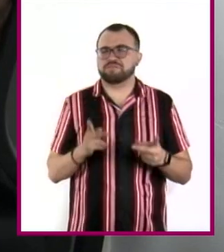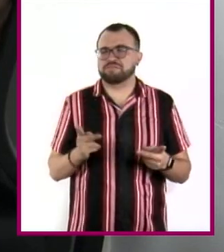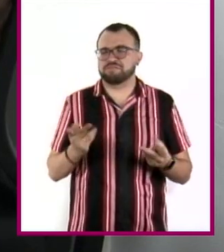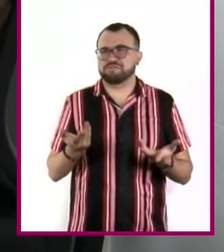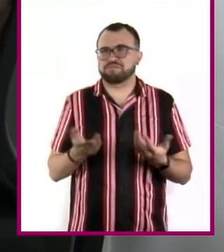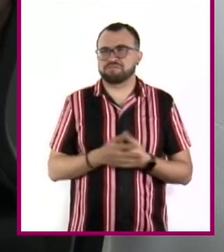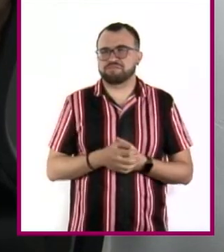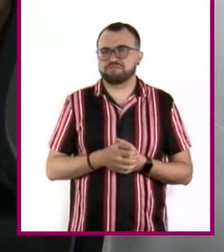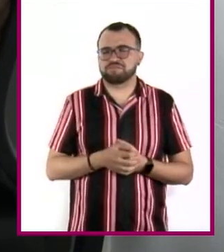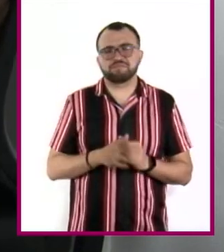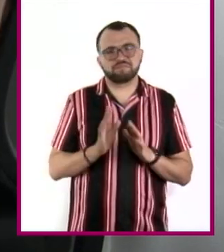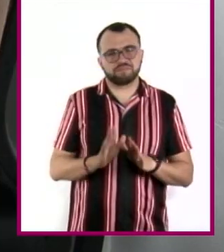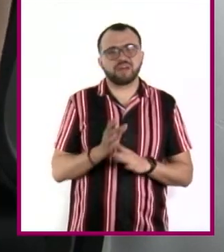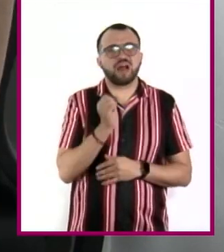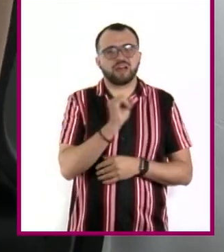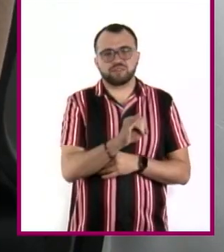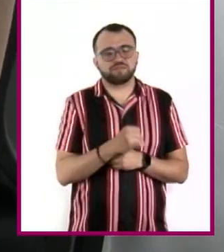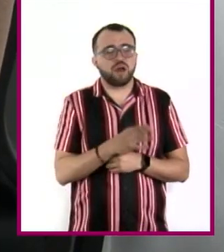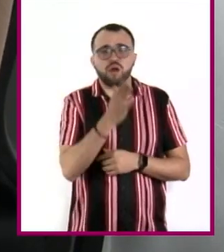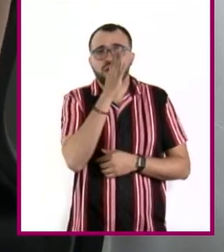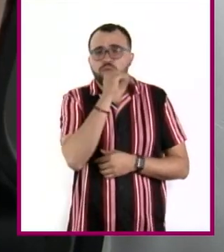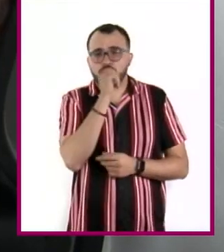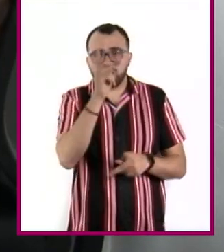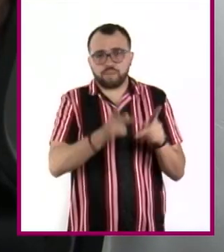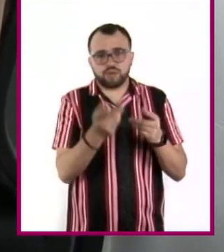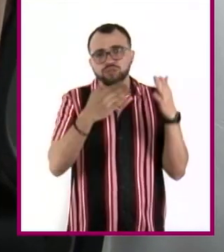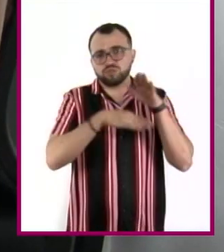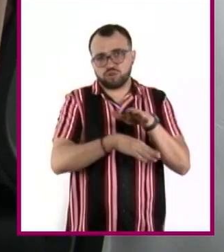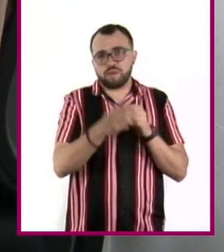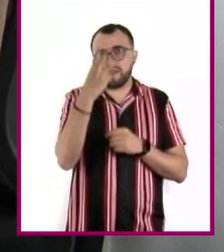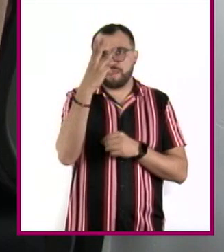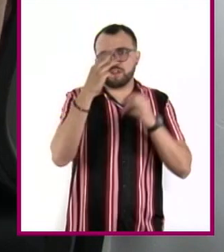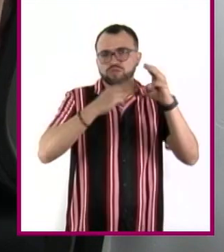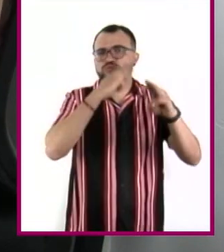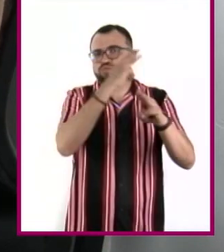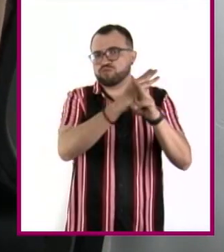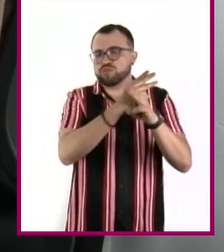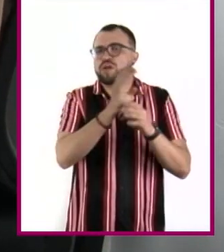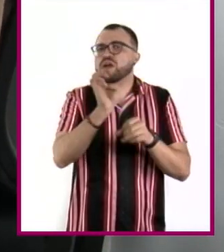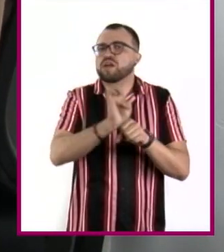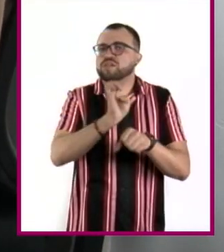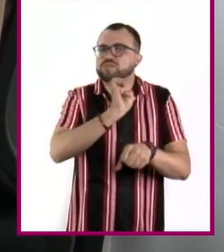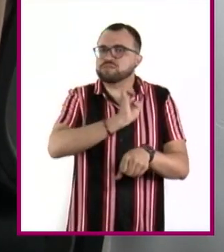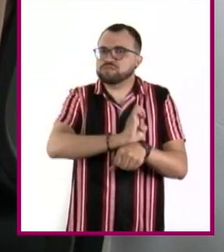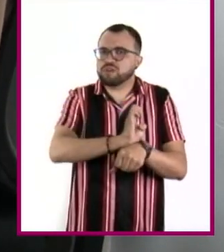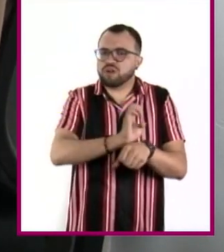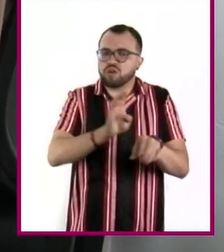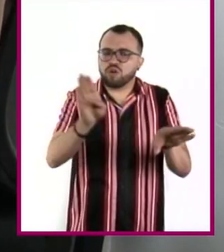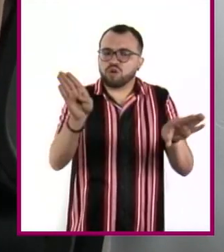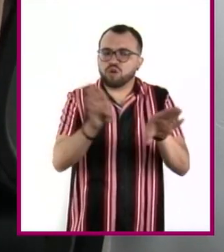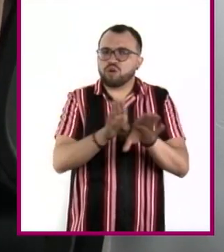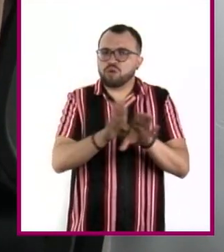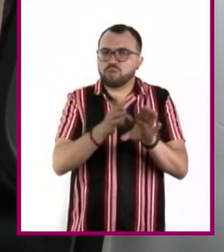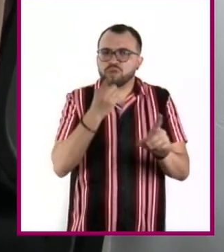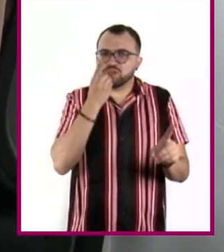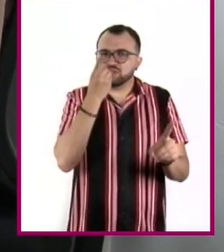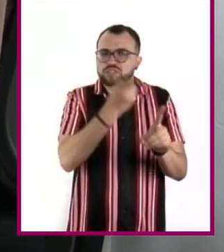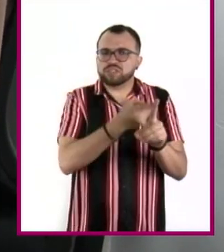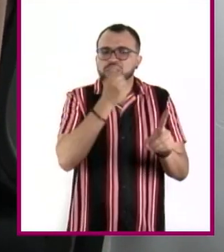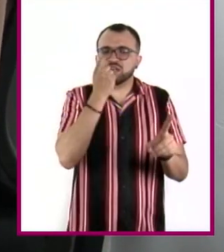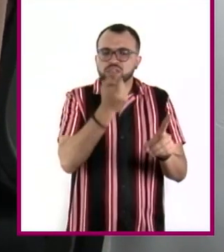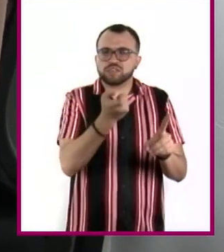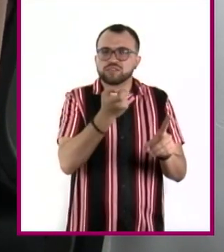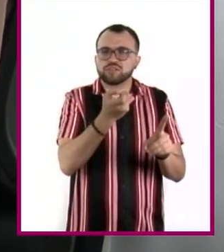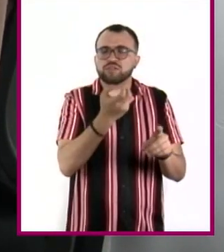Suponiendo que es así, que ya no podemos hablar de los tres mundos, entonces, ¿cómo tenemos que referirnos a la influencia que